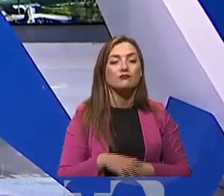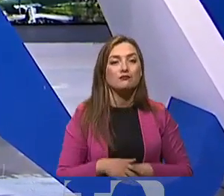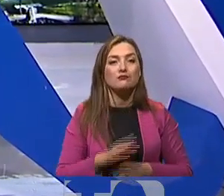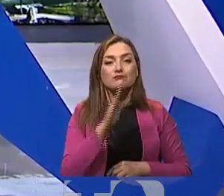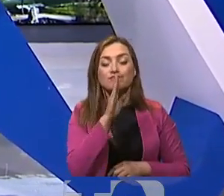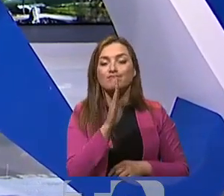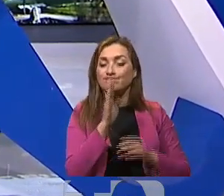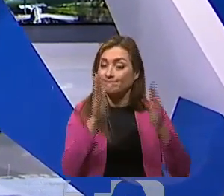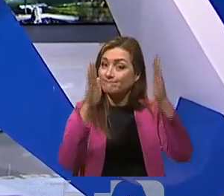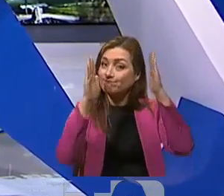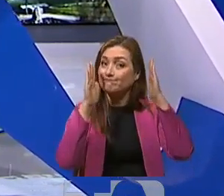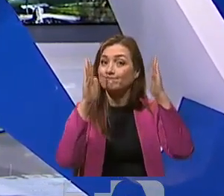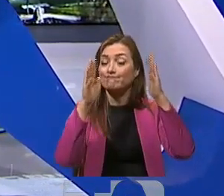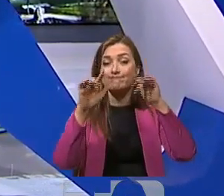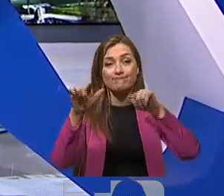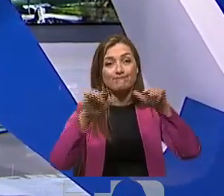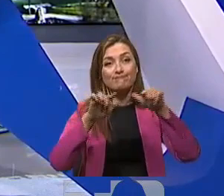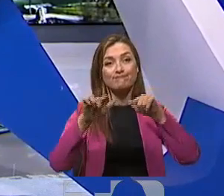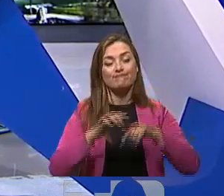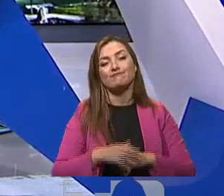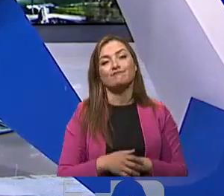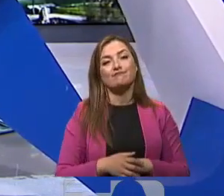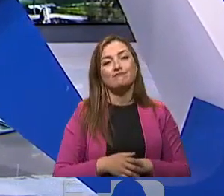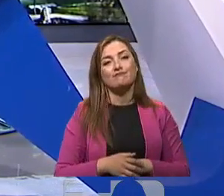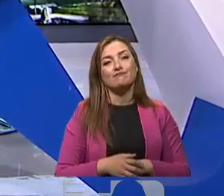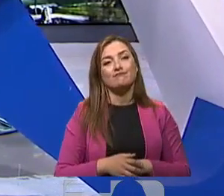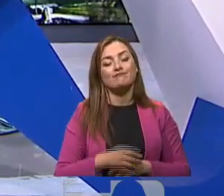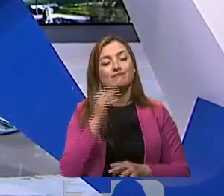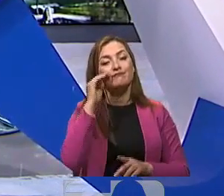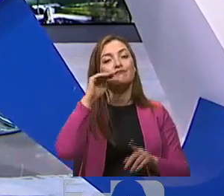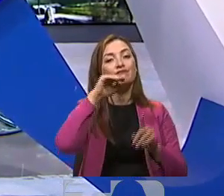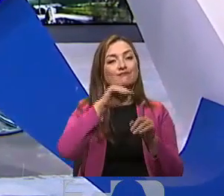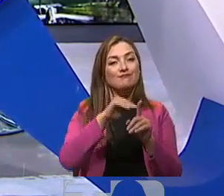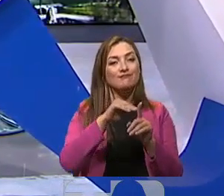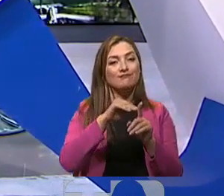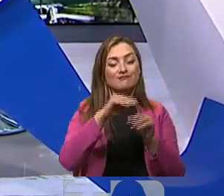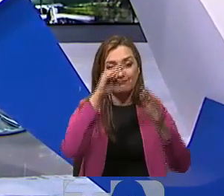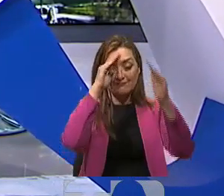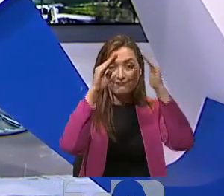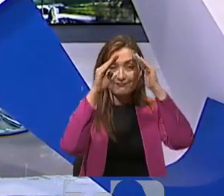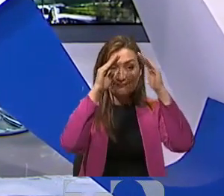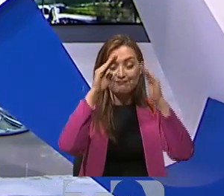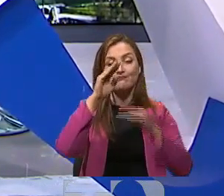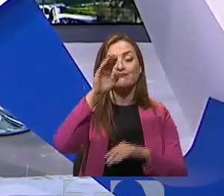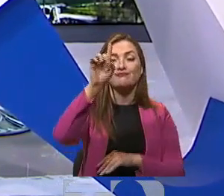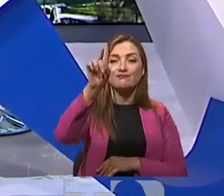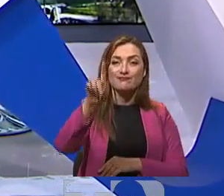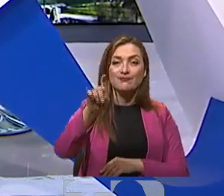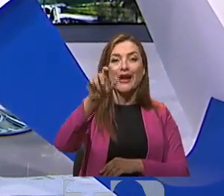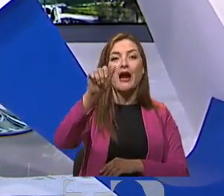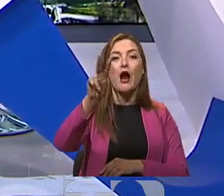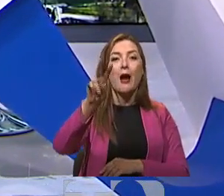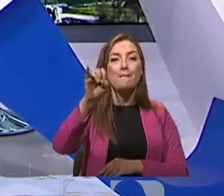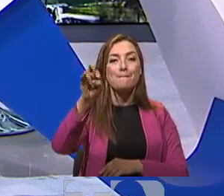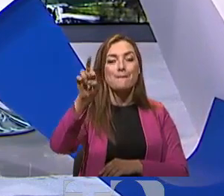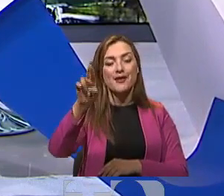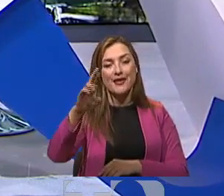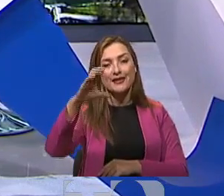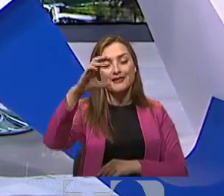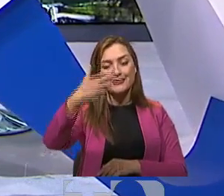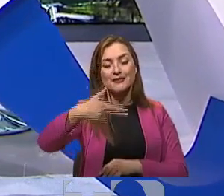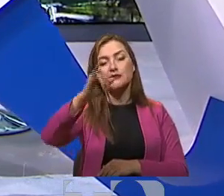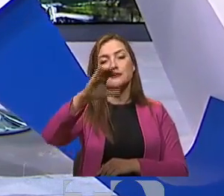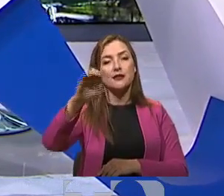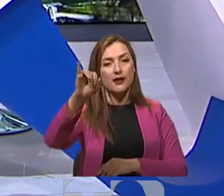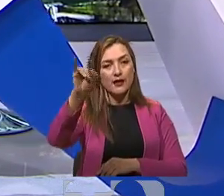siempre está pendiente de este espacio. Nos acaba de escribir y dijo, por favor, envíenme un saludito a Javier Chicaiza. Le encanta este segmento de